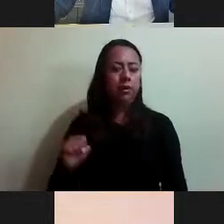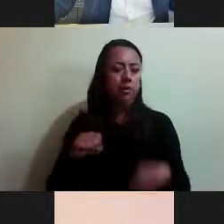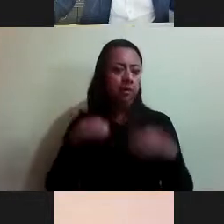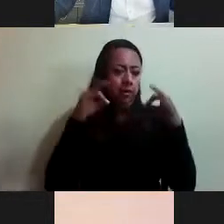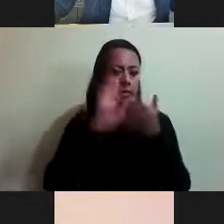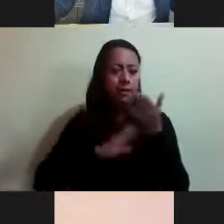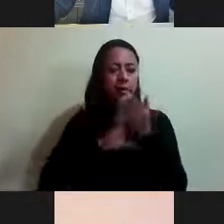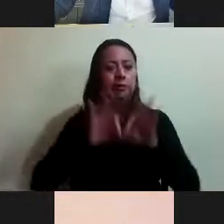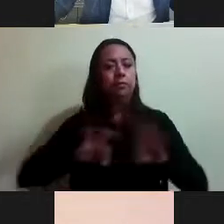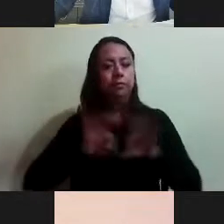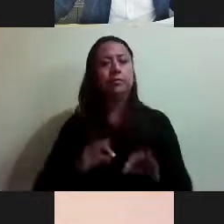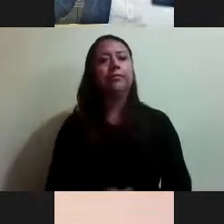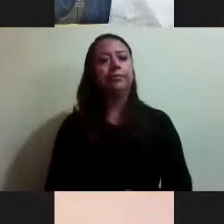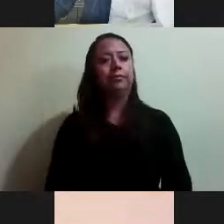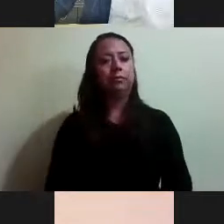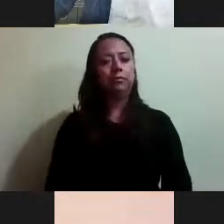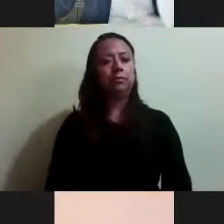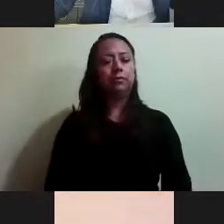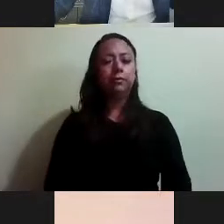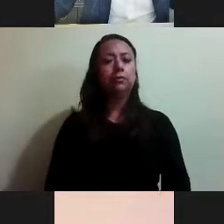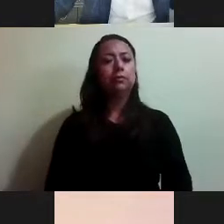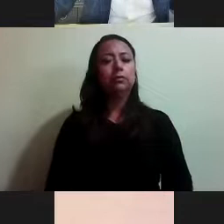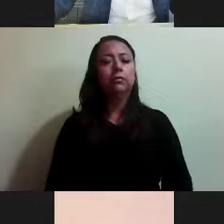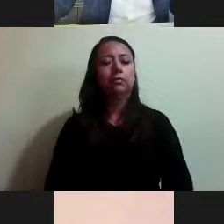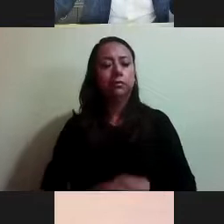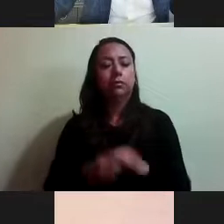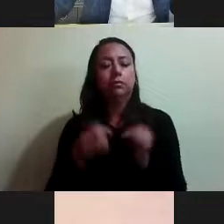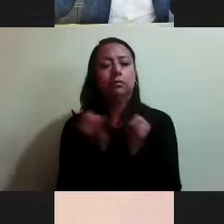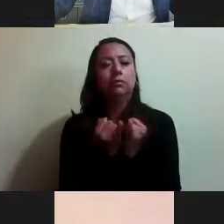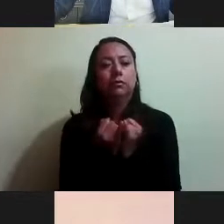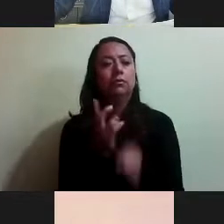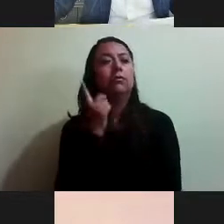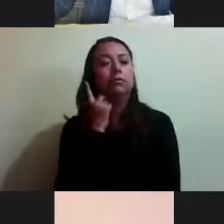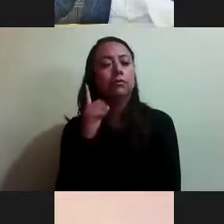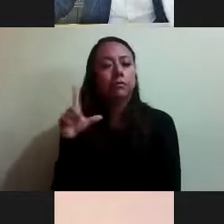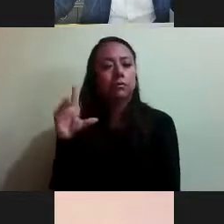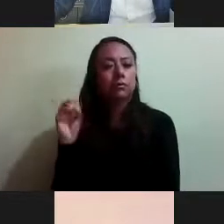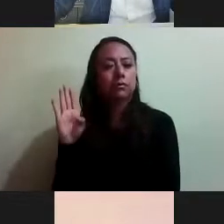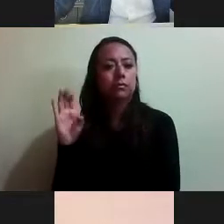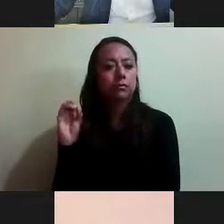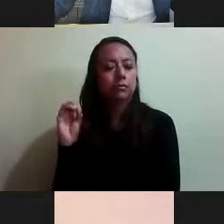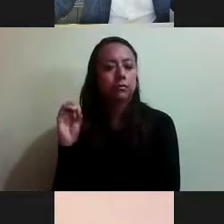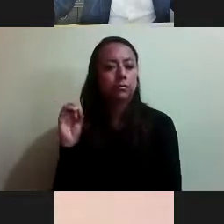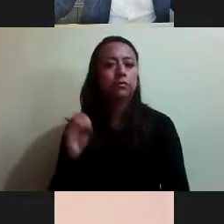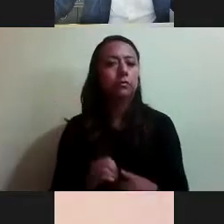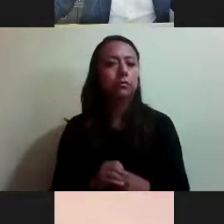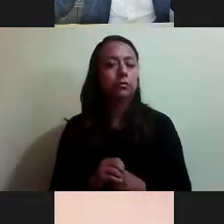Y creo que también lo del diputado Víctor Hugo Lobo, pues es lo mismo,